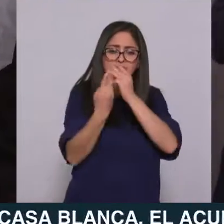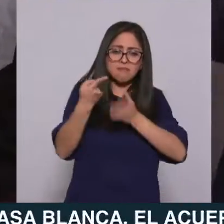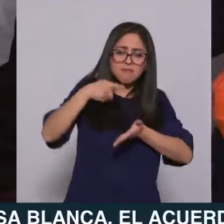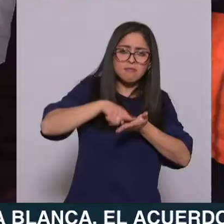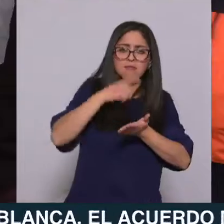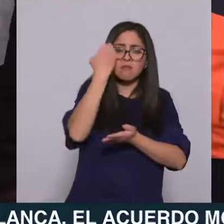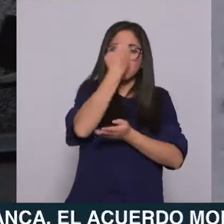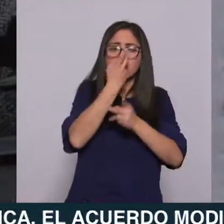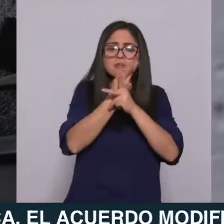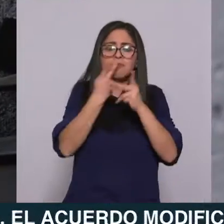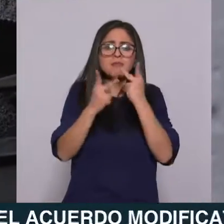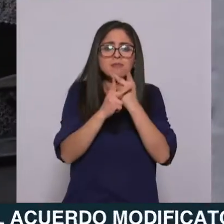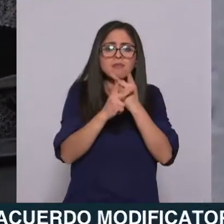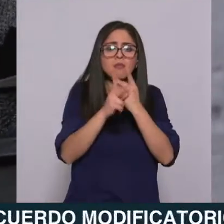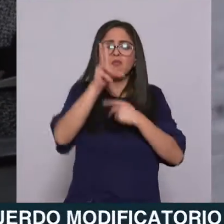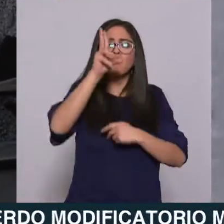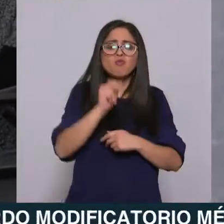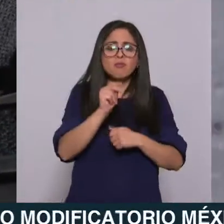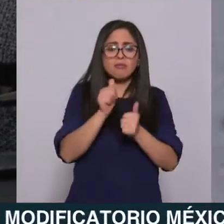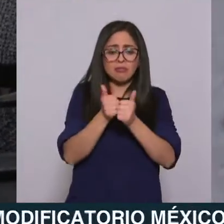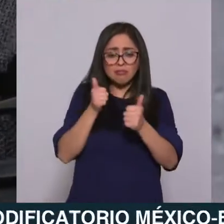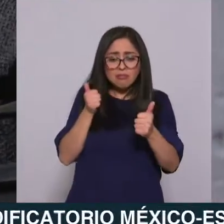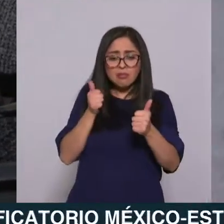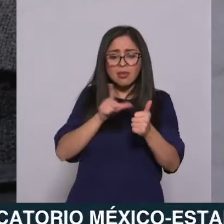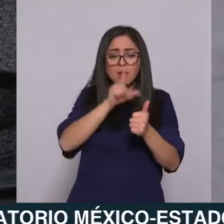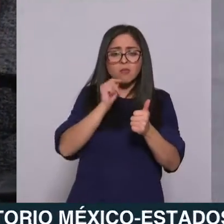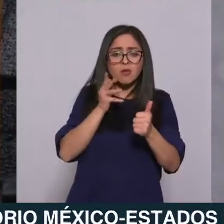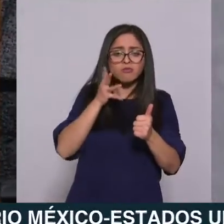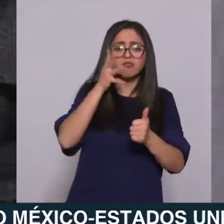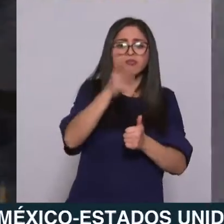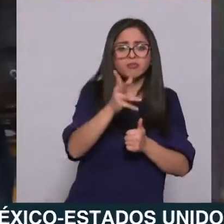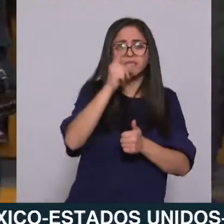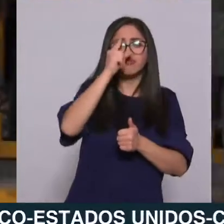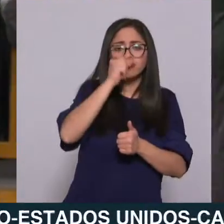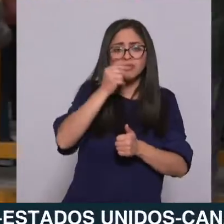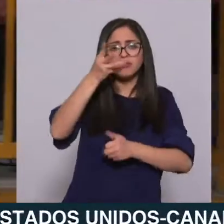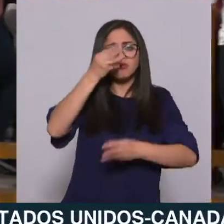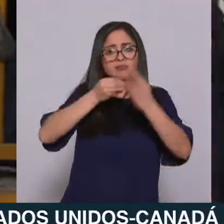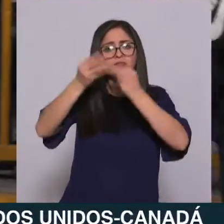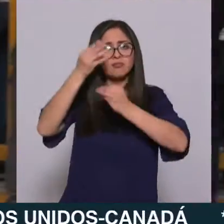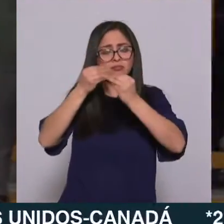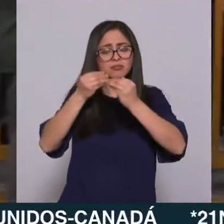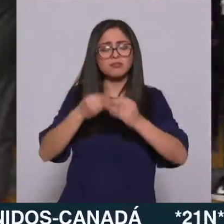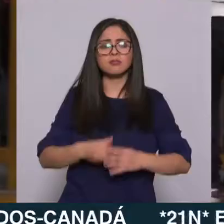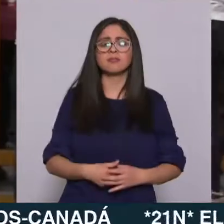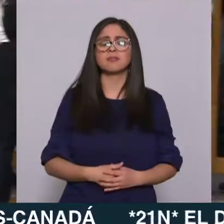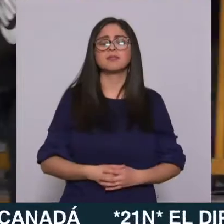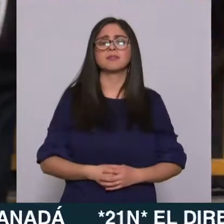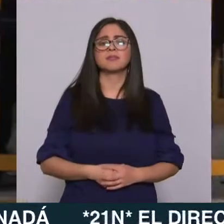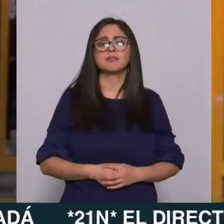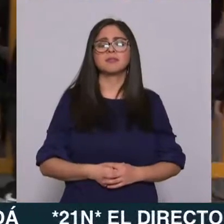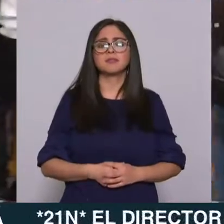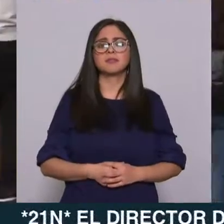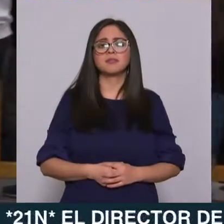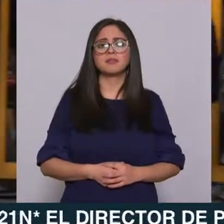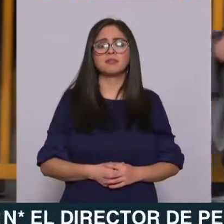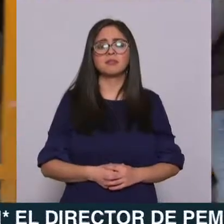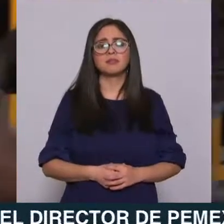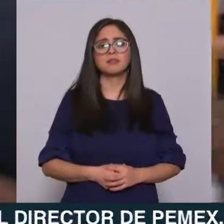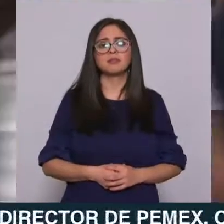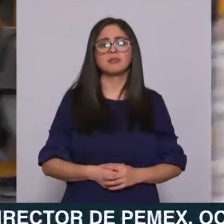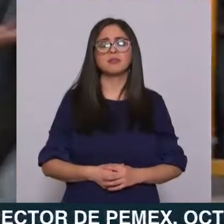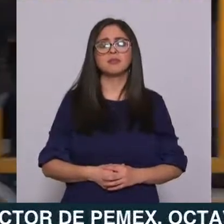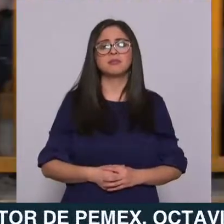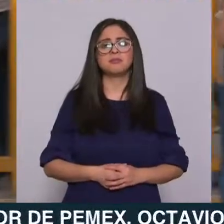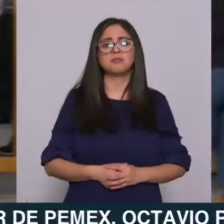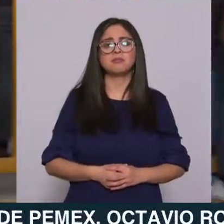vea afectado? Mire, estamos ante una situación muy particular porque es un